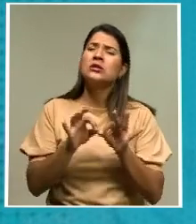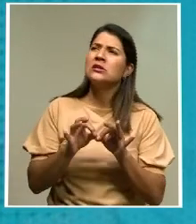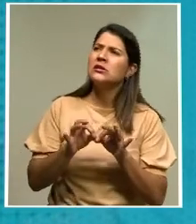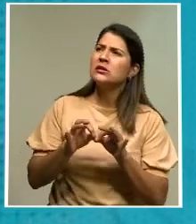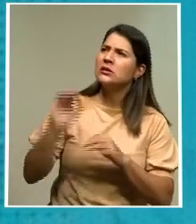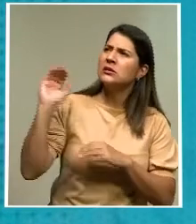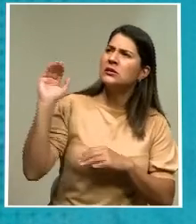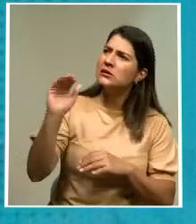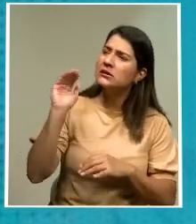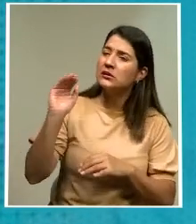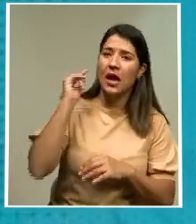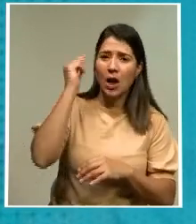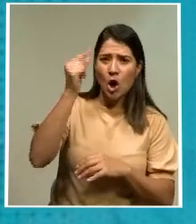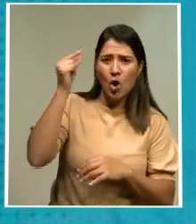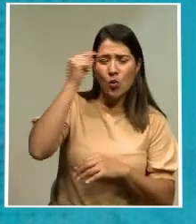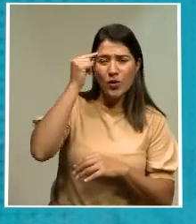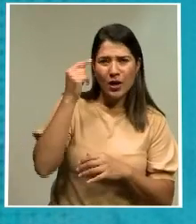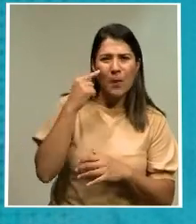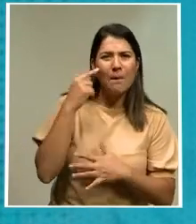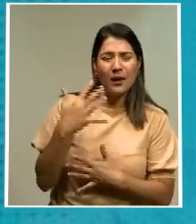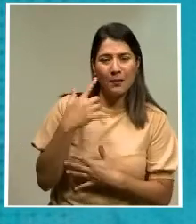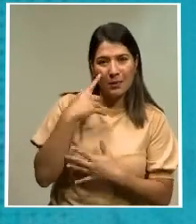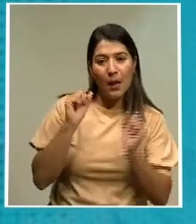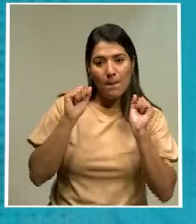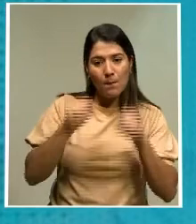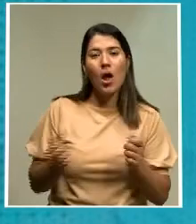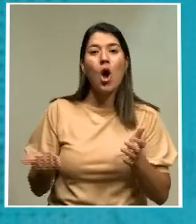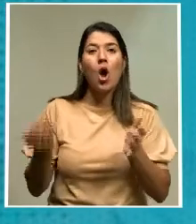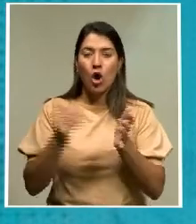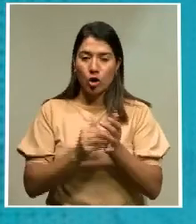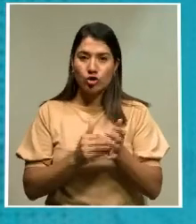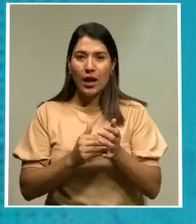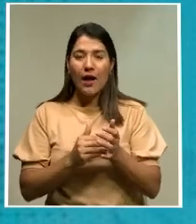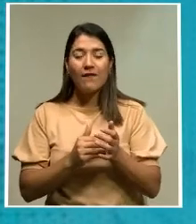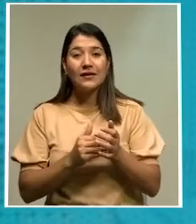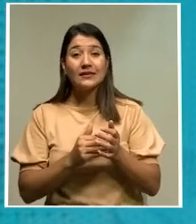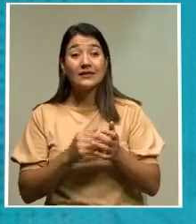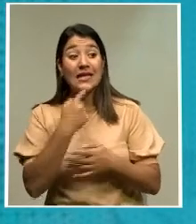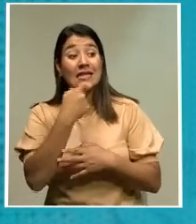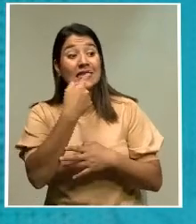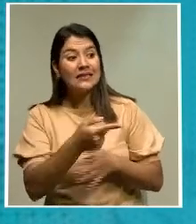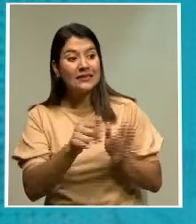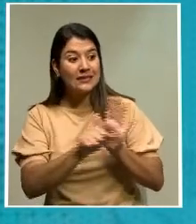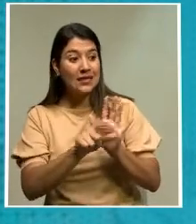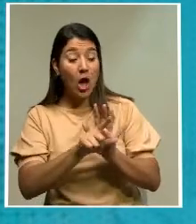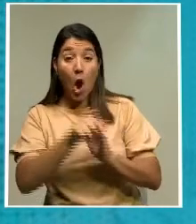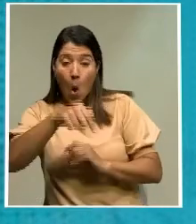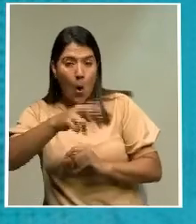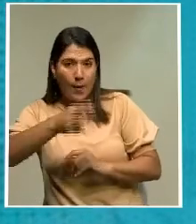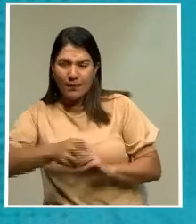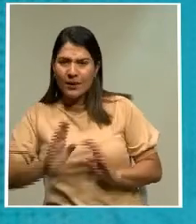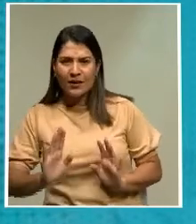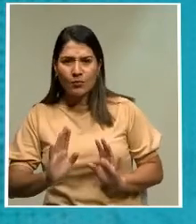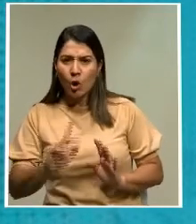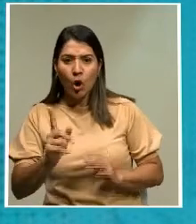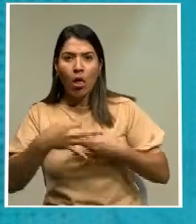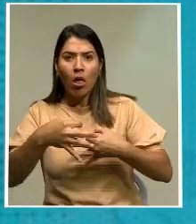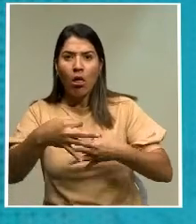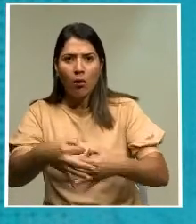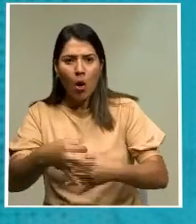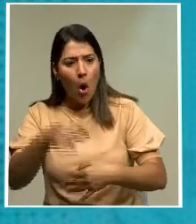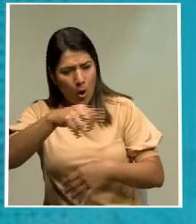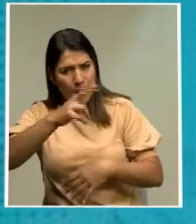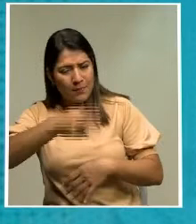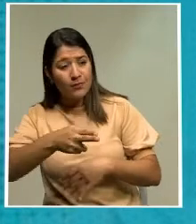al Gobierno de la República para que pueda nuevamente convocar hoy mismo, sin mayor dilación, el proyecto para que